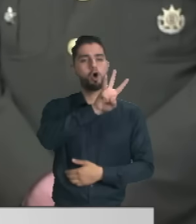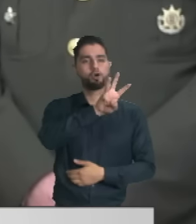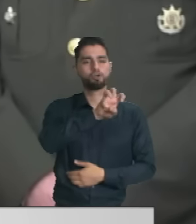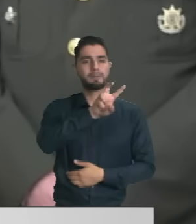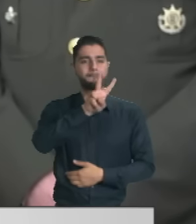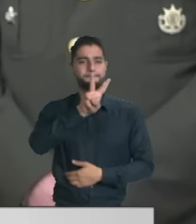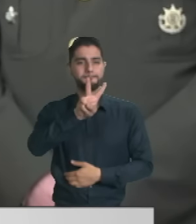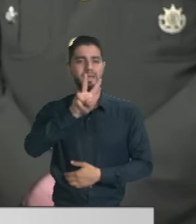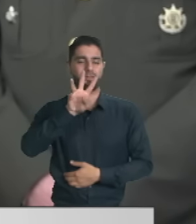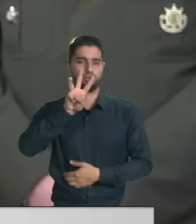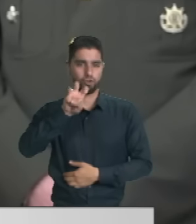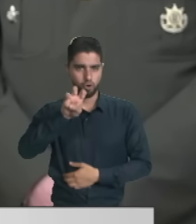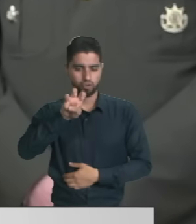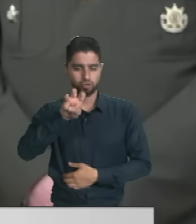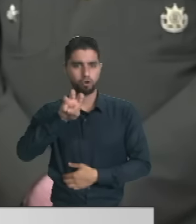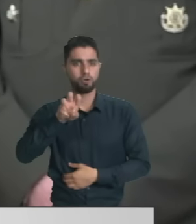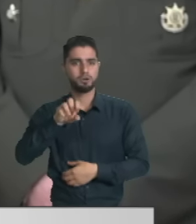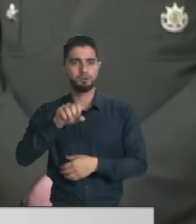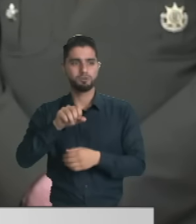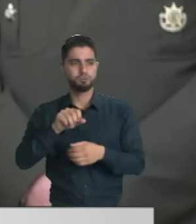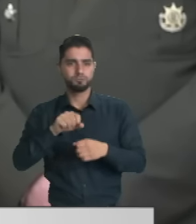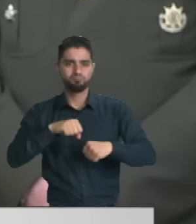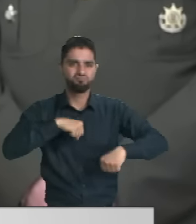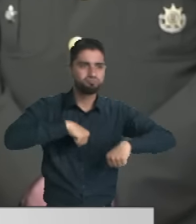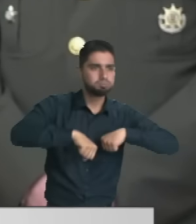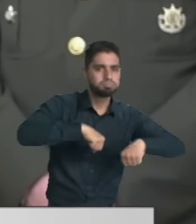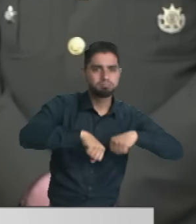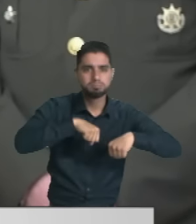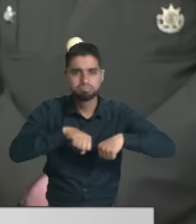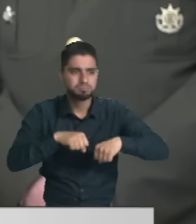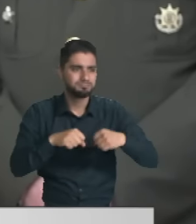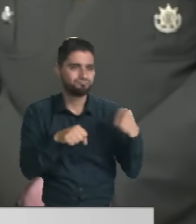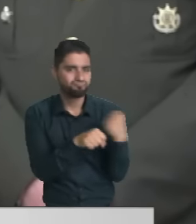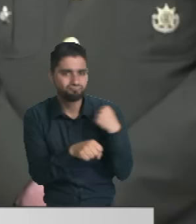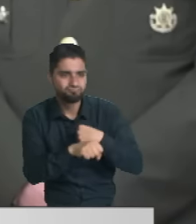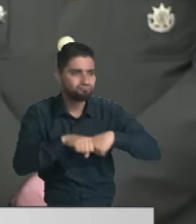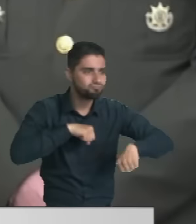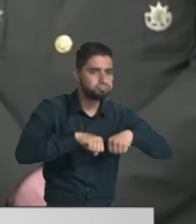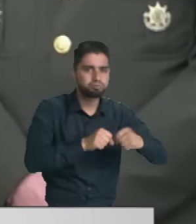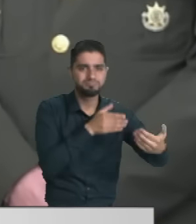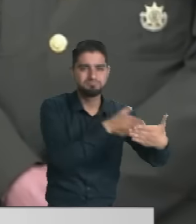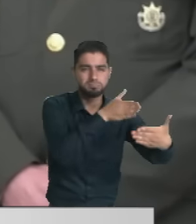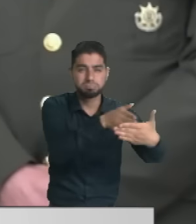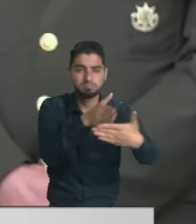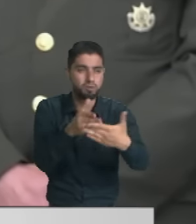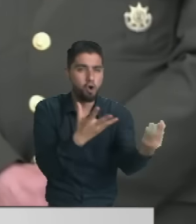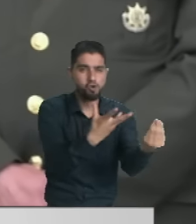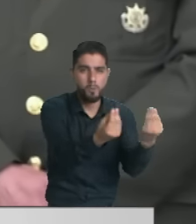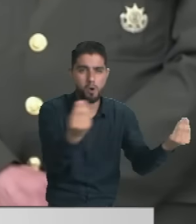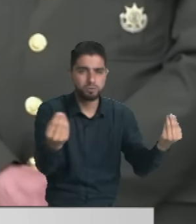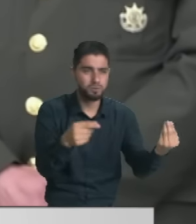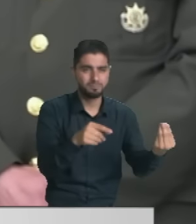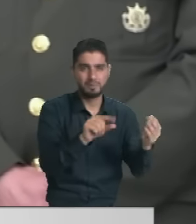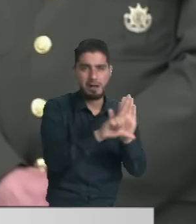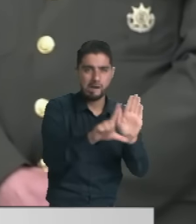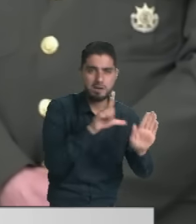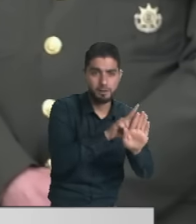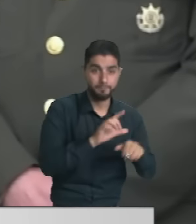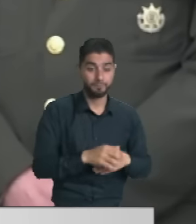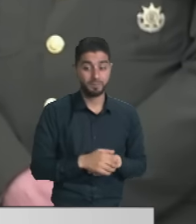828 operaciones contra la criminalidad, de las cuales 161